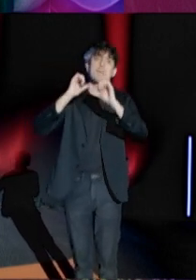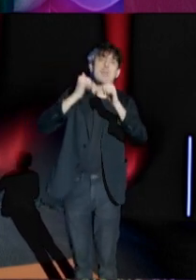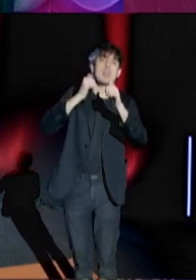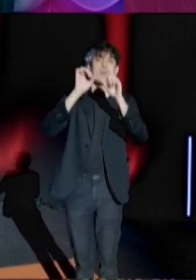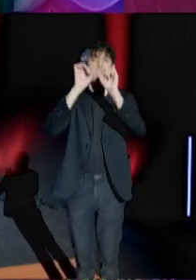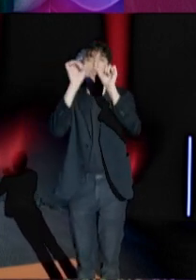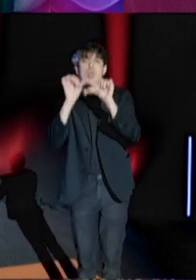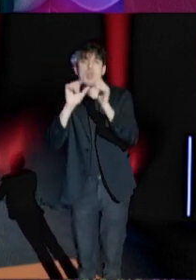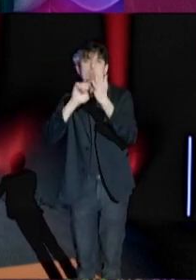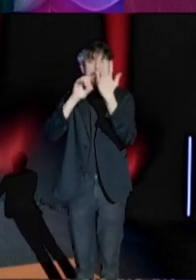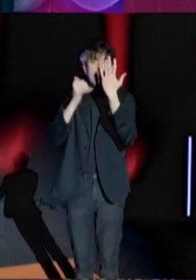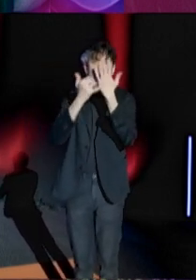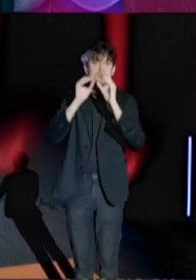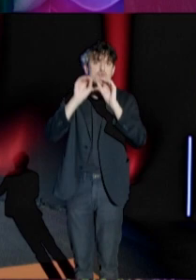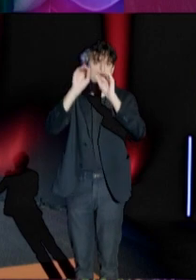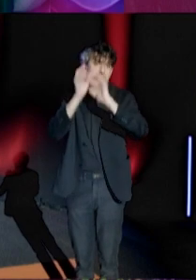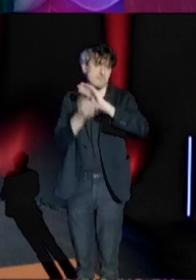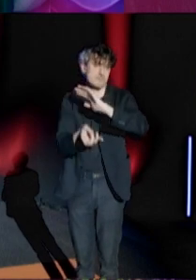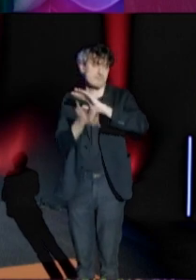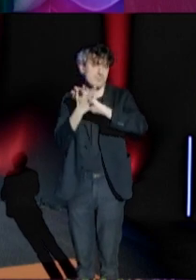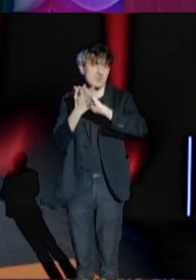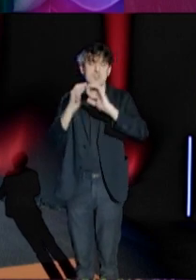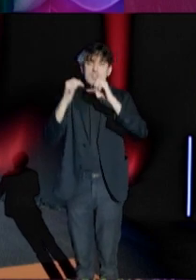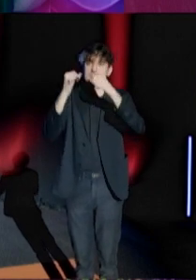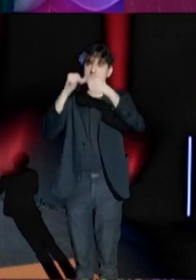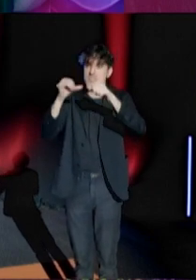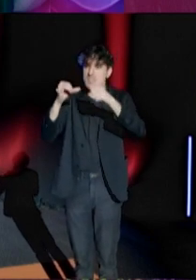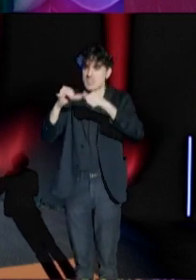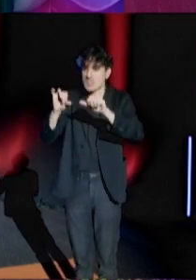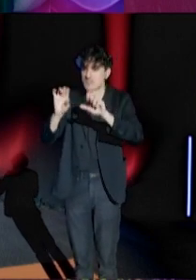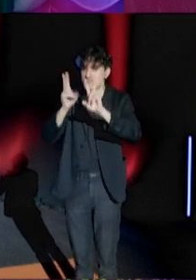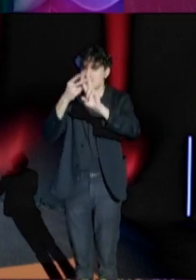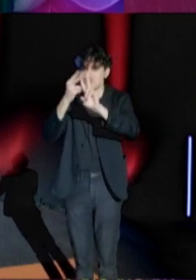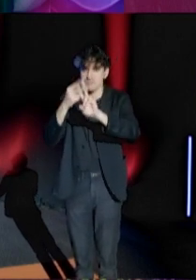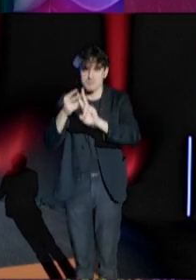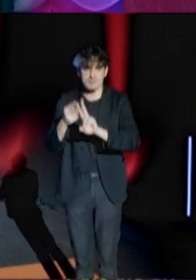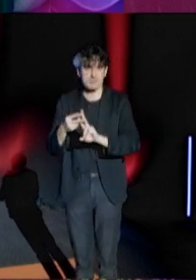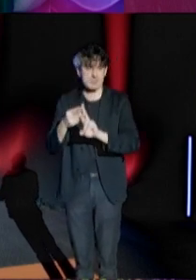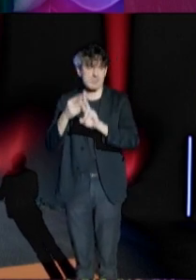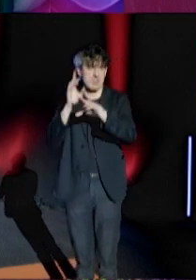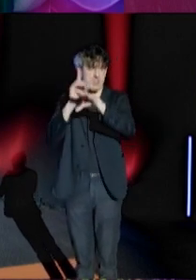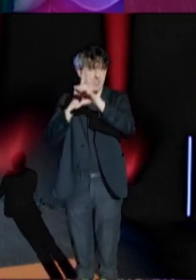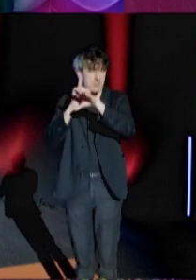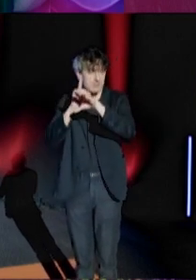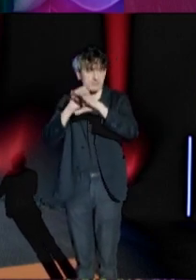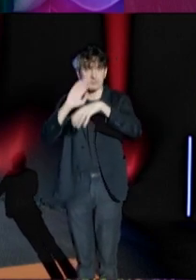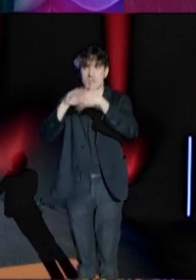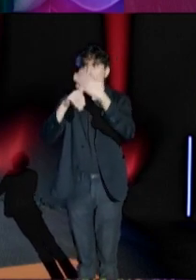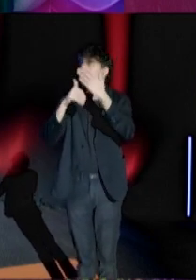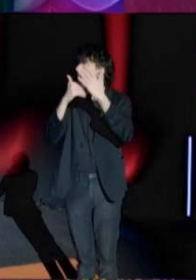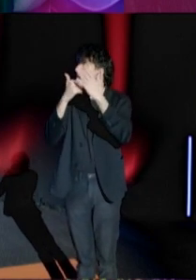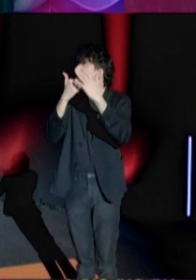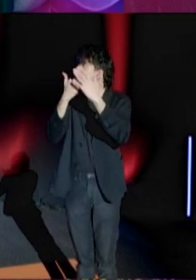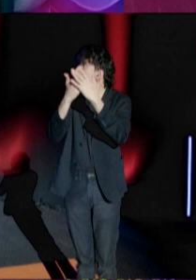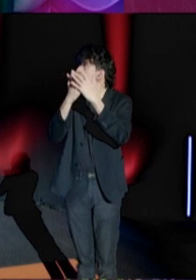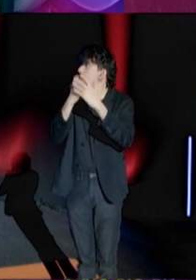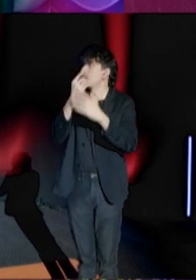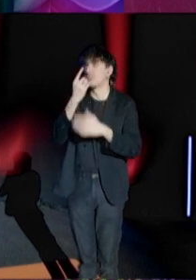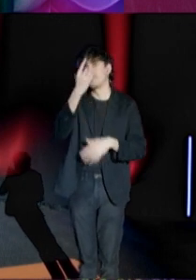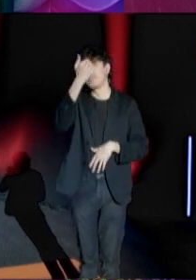modelos de lenguaje empiezan a crear etiquetado de datos y empiezan a madurar progresivamente hasta la línea que tenéis arriba a la